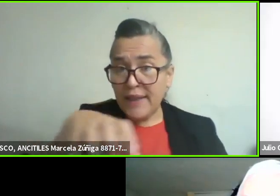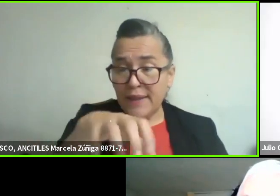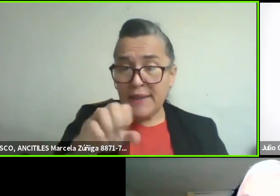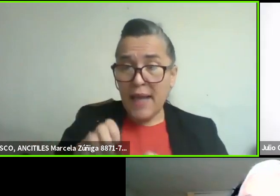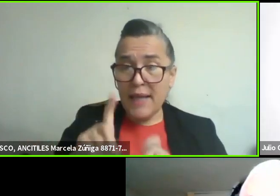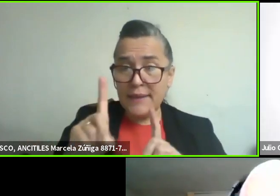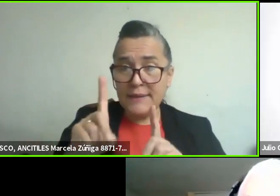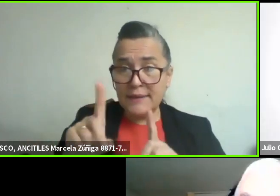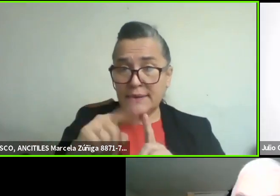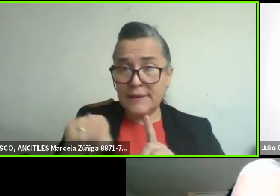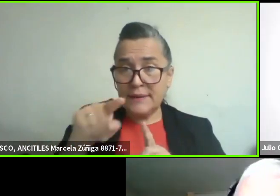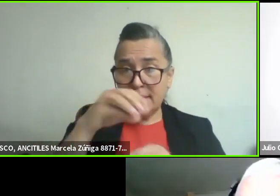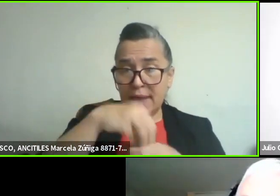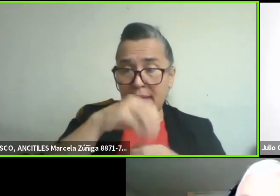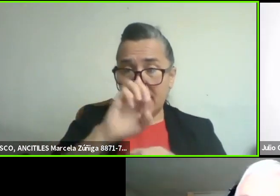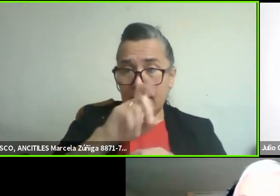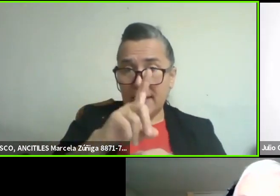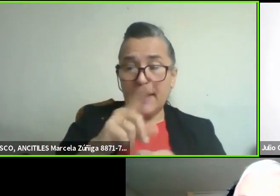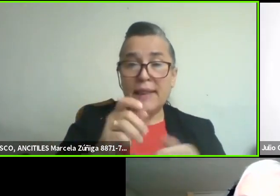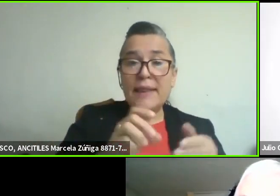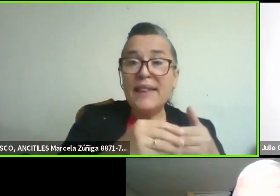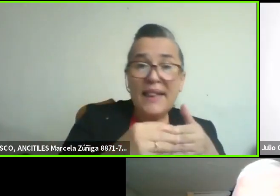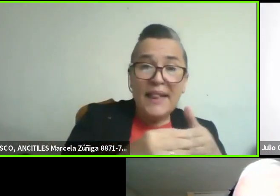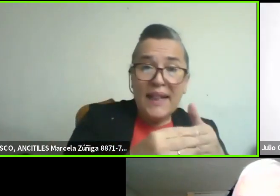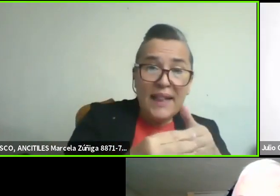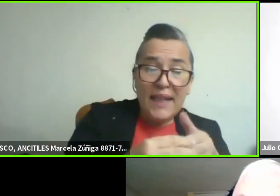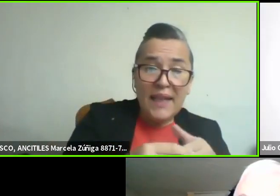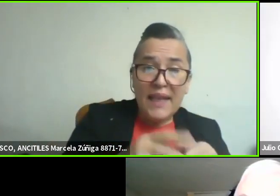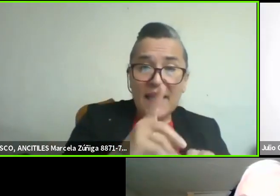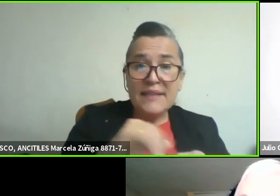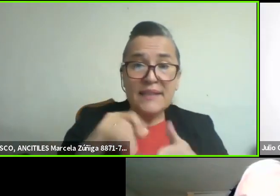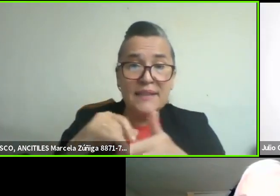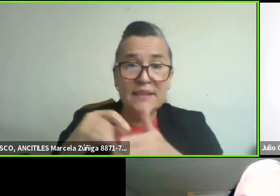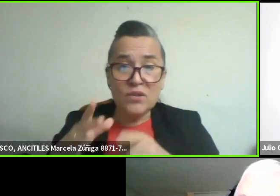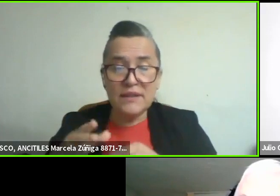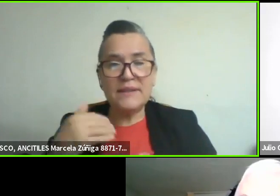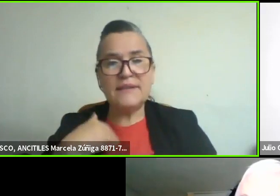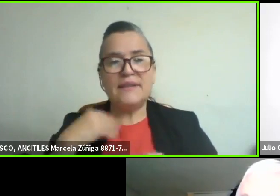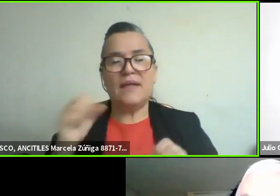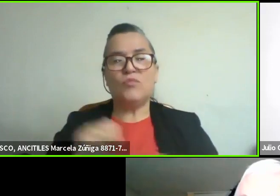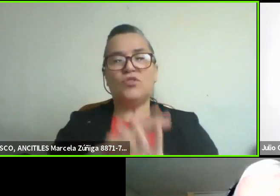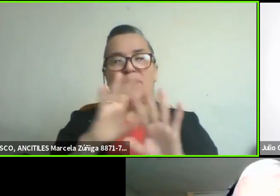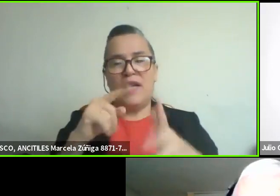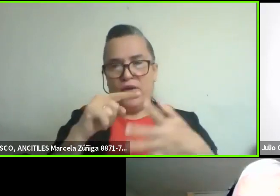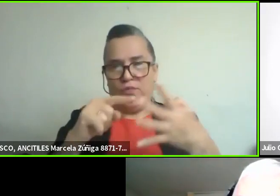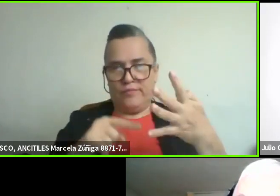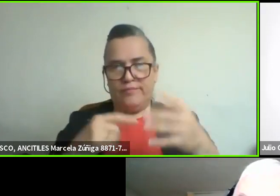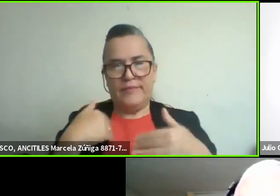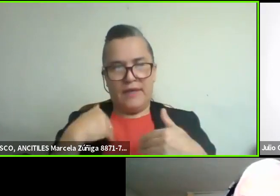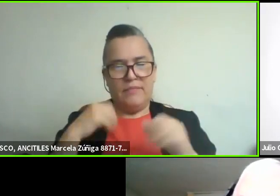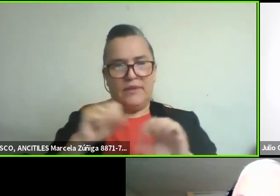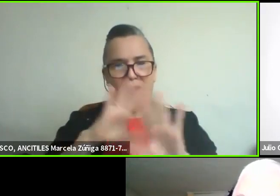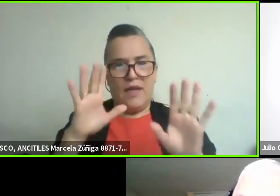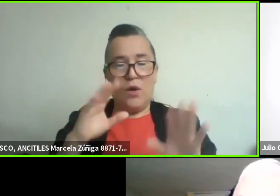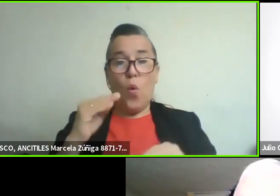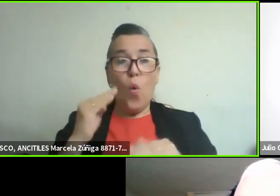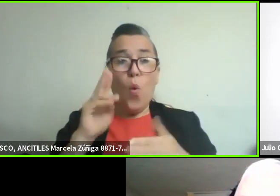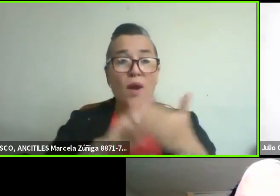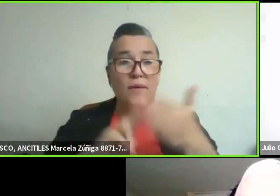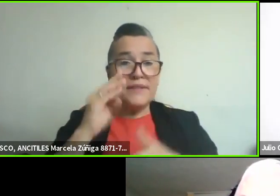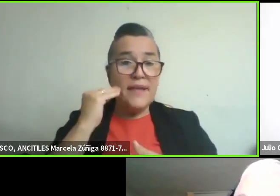las dirigencias y las bases académicas y estudiantiles tengamos claro que una universidad en madura